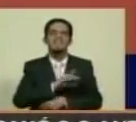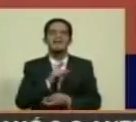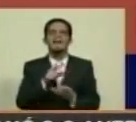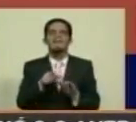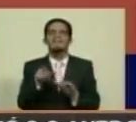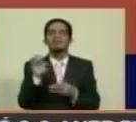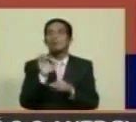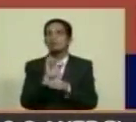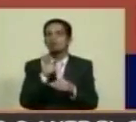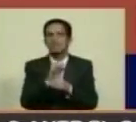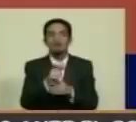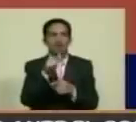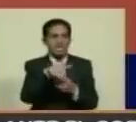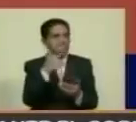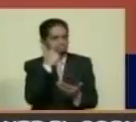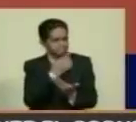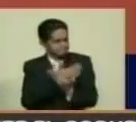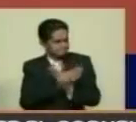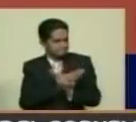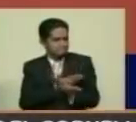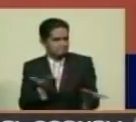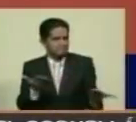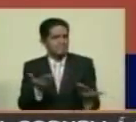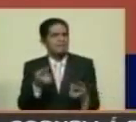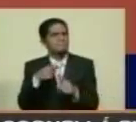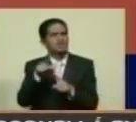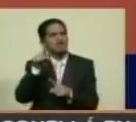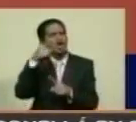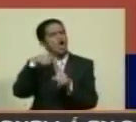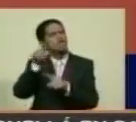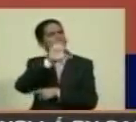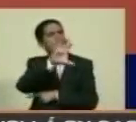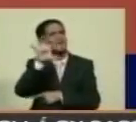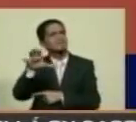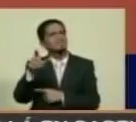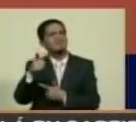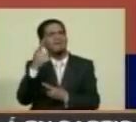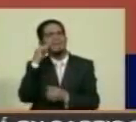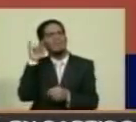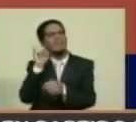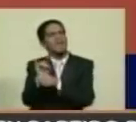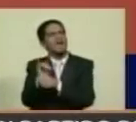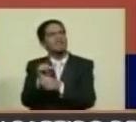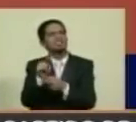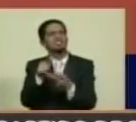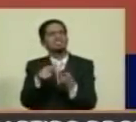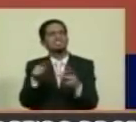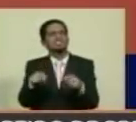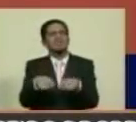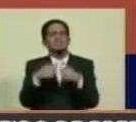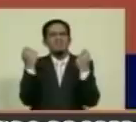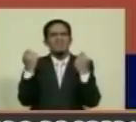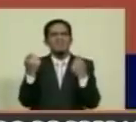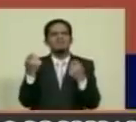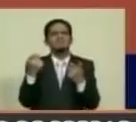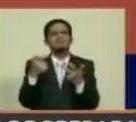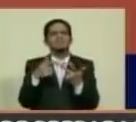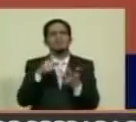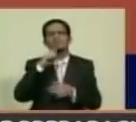esclavos, a agresiones sexuales, a estafa, a delitos de